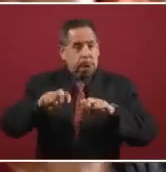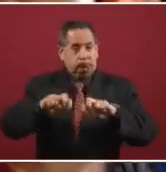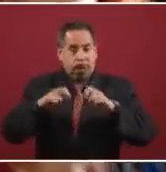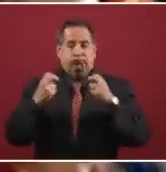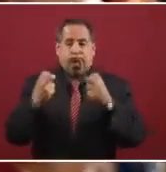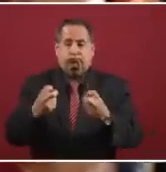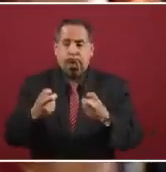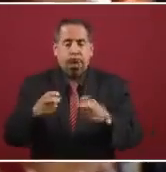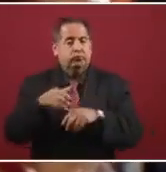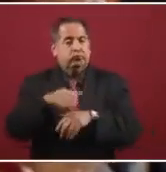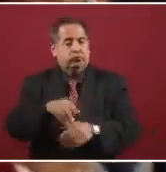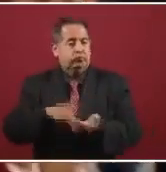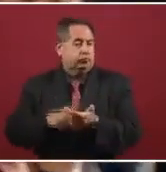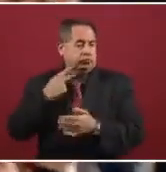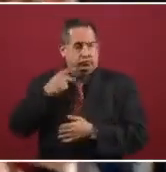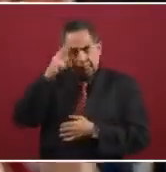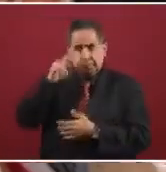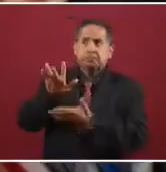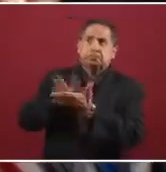de la política mexicana.